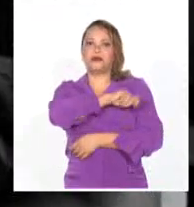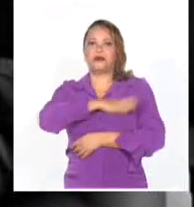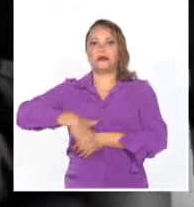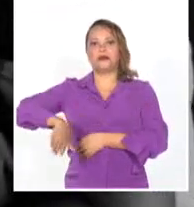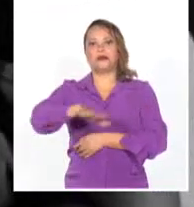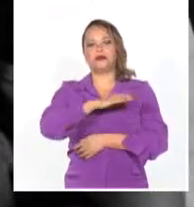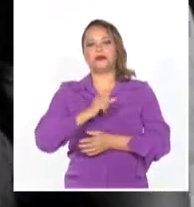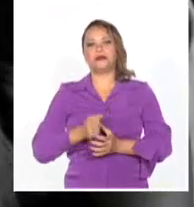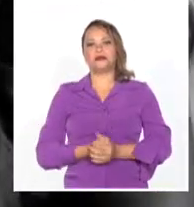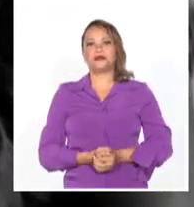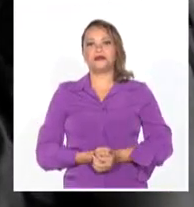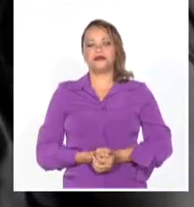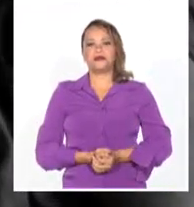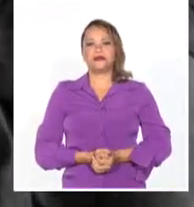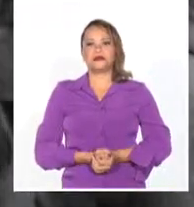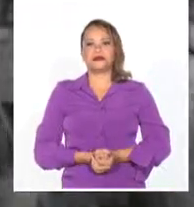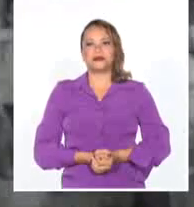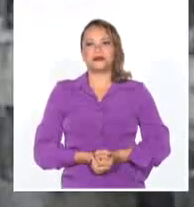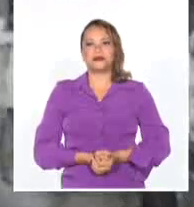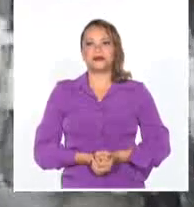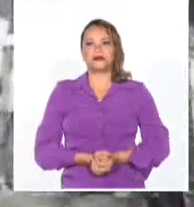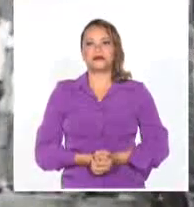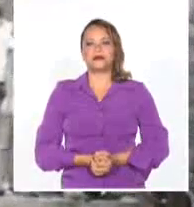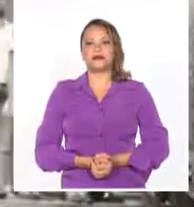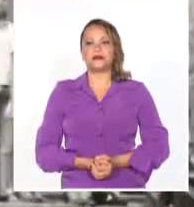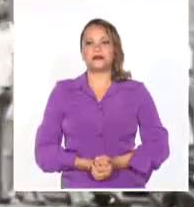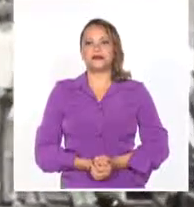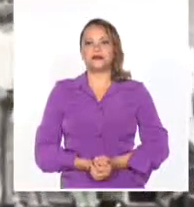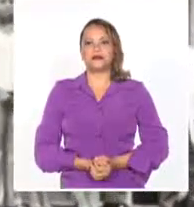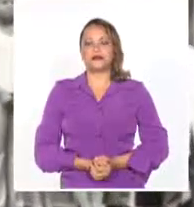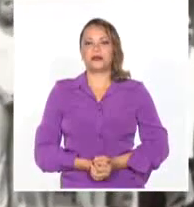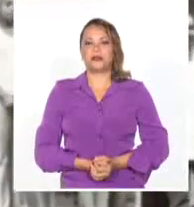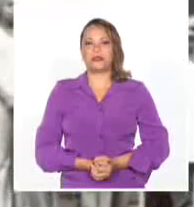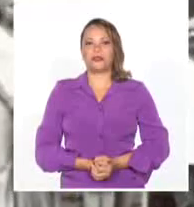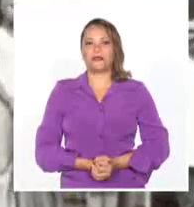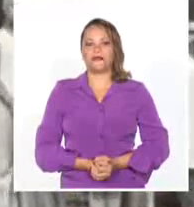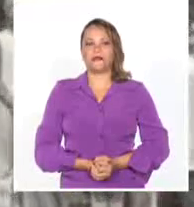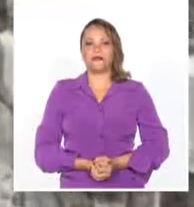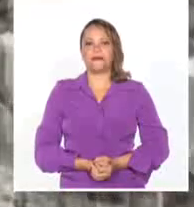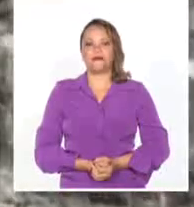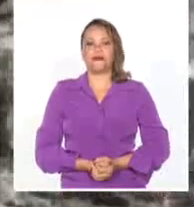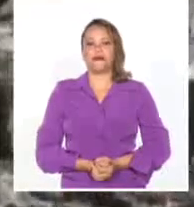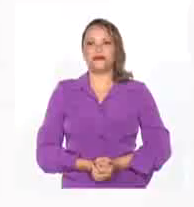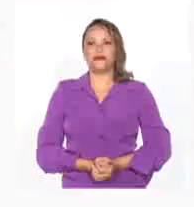Desde Granma, María Reyes Casas, del Sistema Informativo de la Televisión Cubana.